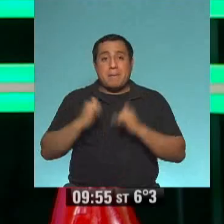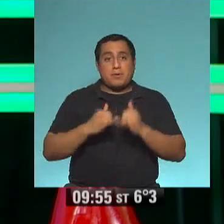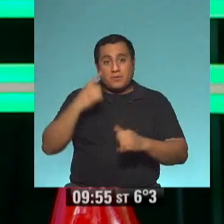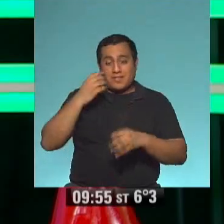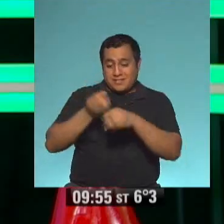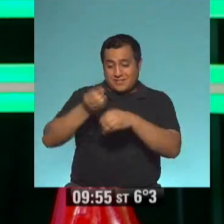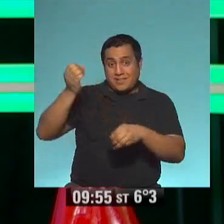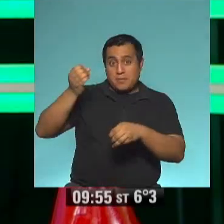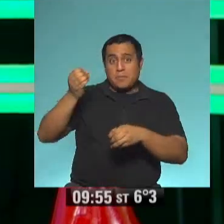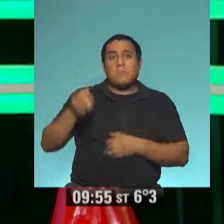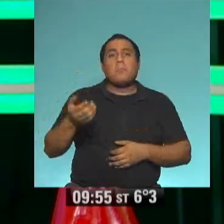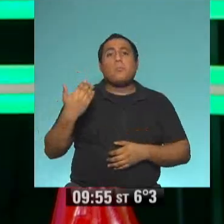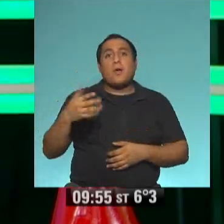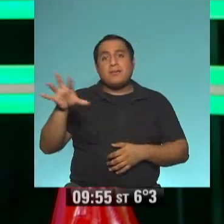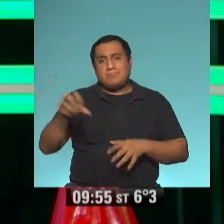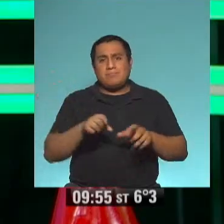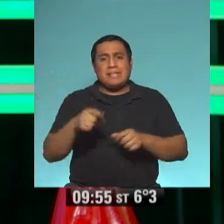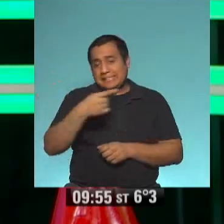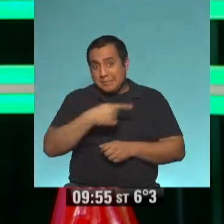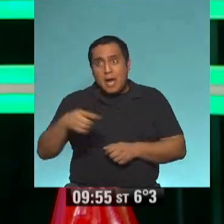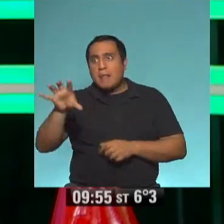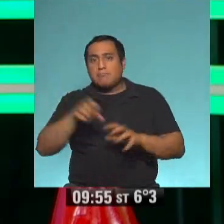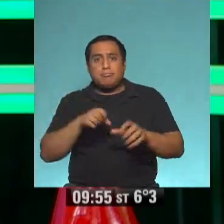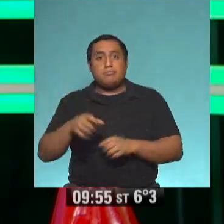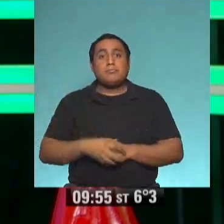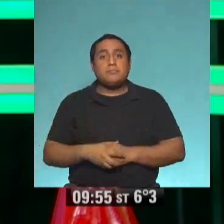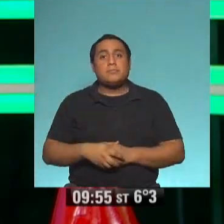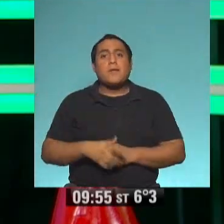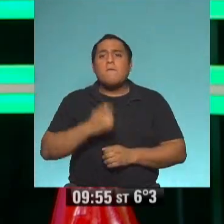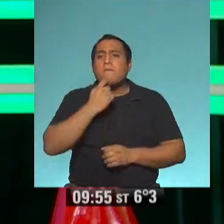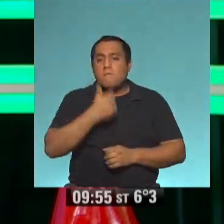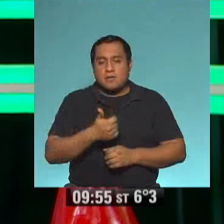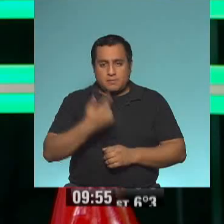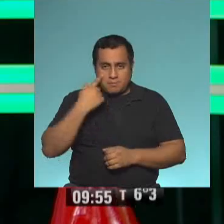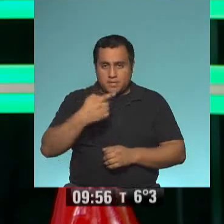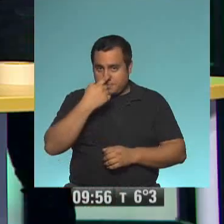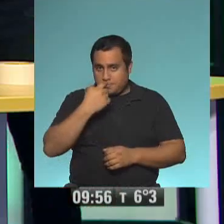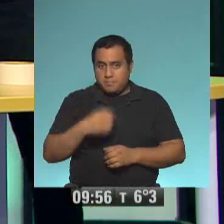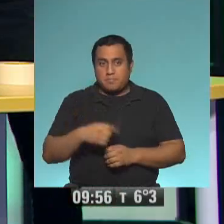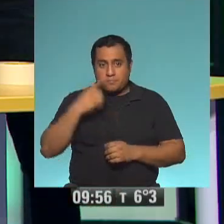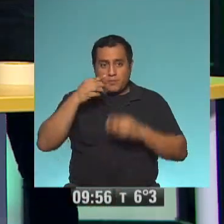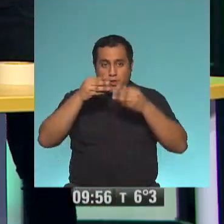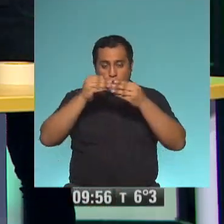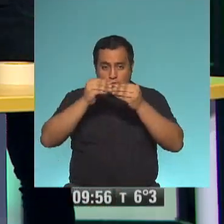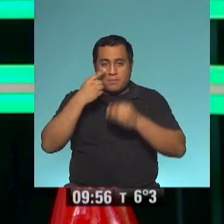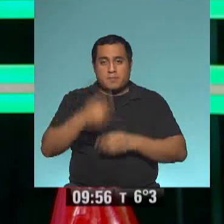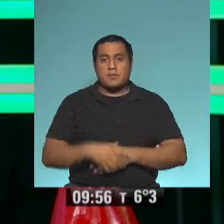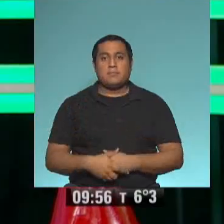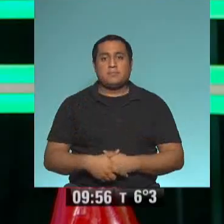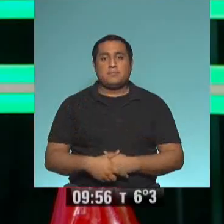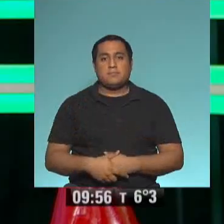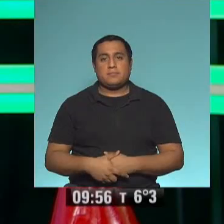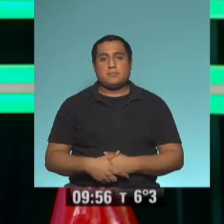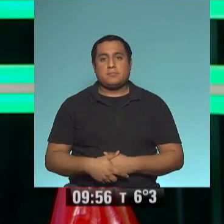tienen que tener uno de estos que lo pueden ir juntando en la semana, se juntan uno. Es muy fácil de hacer, miren. Doblamos acá, doblamos uno. A ver.